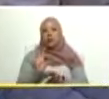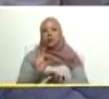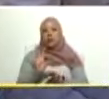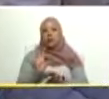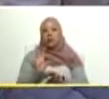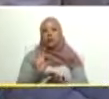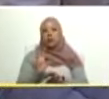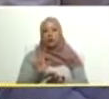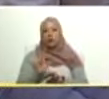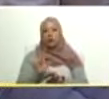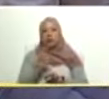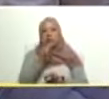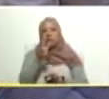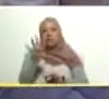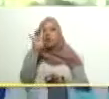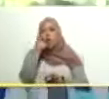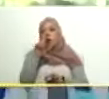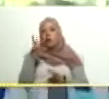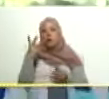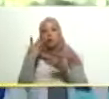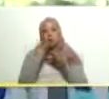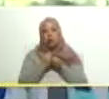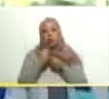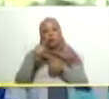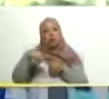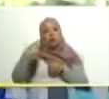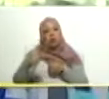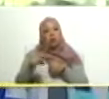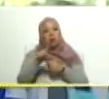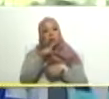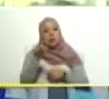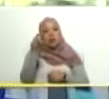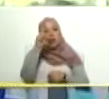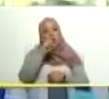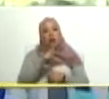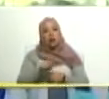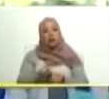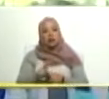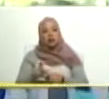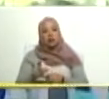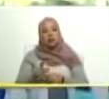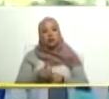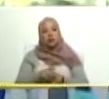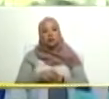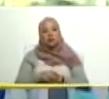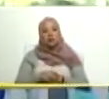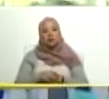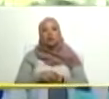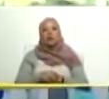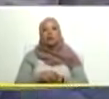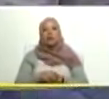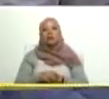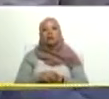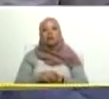¿Ah? Y estará en las batallas de los próximos 100 años. Manga de colar,